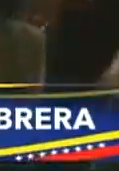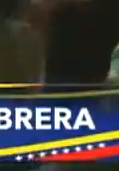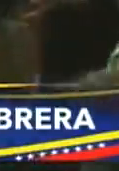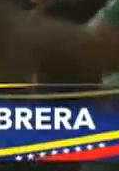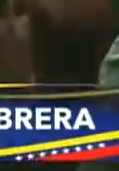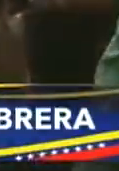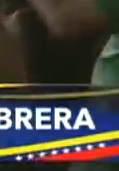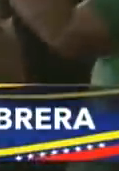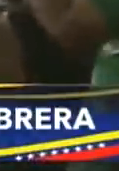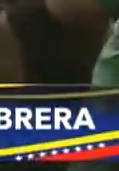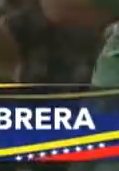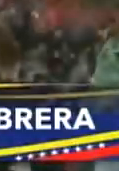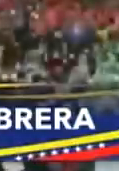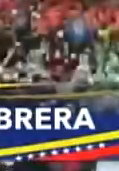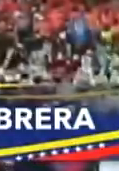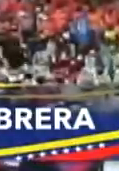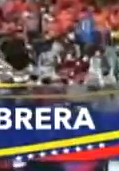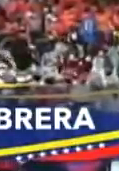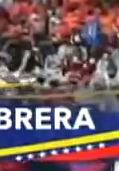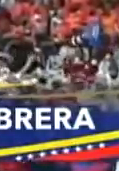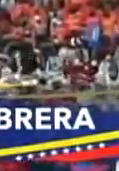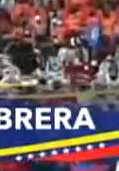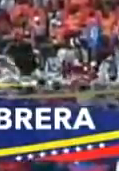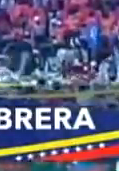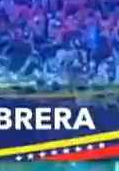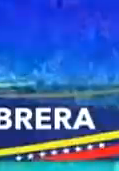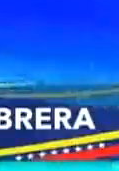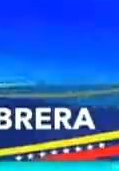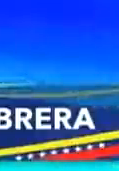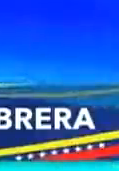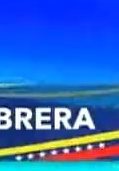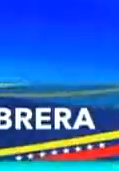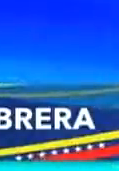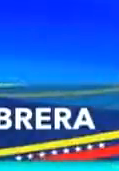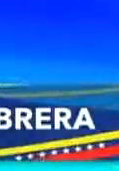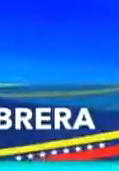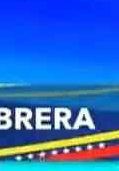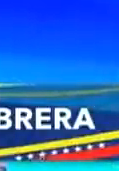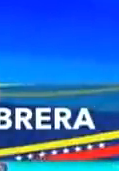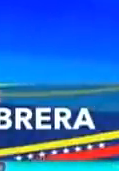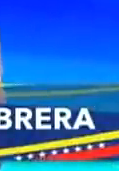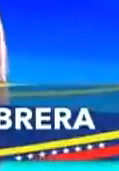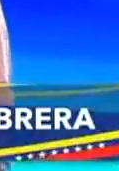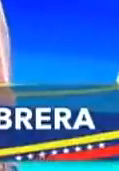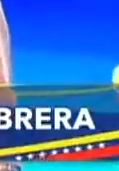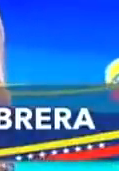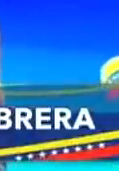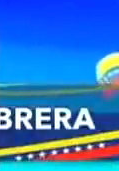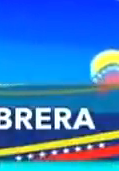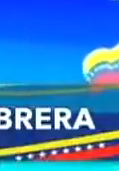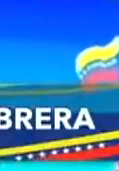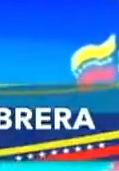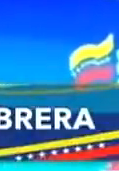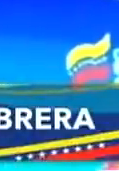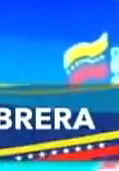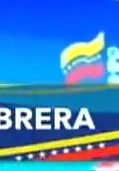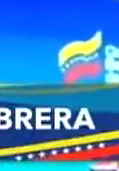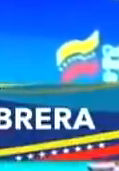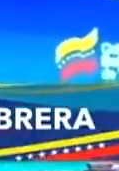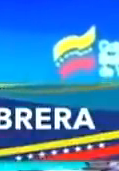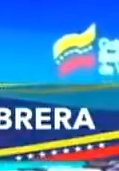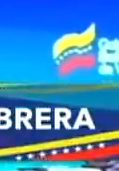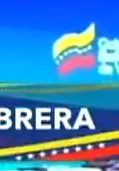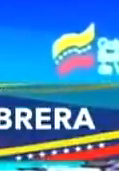de trabajadores en agosto y la tercera en noviembre al cumplirse once años de la